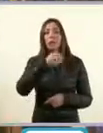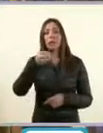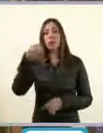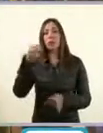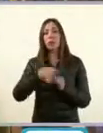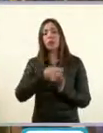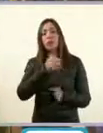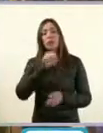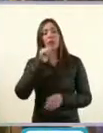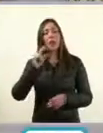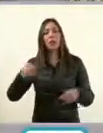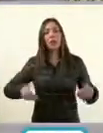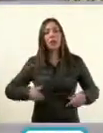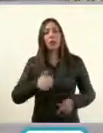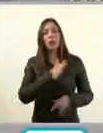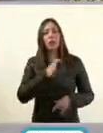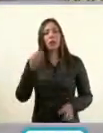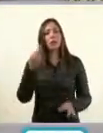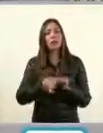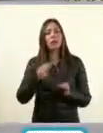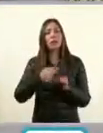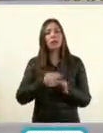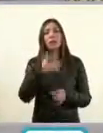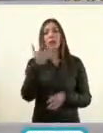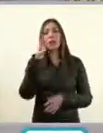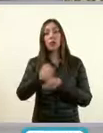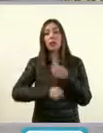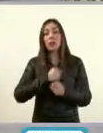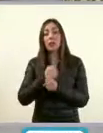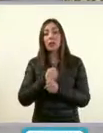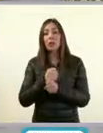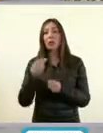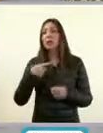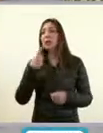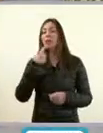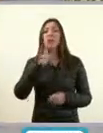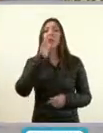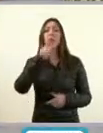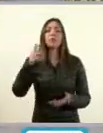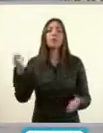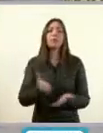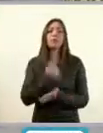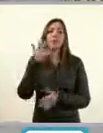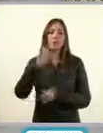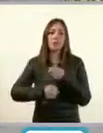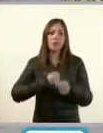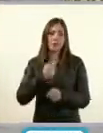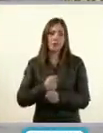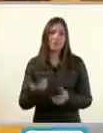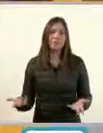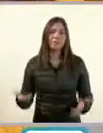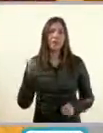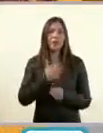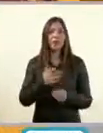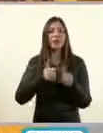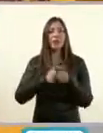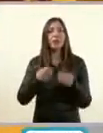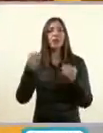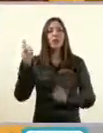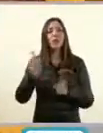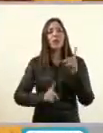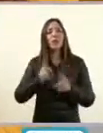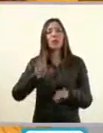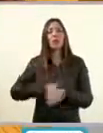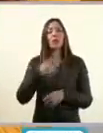pierde, porque tú que lo estás poseyendo lo ganas. Es algo así. Órale, no, pues nos quedamos con muchas dudas ahora en el tintero, porque cuando es de